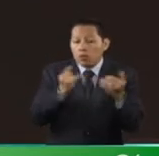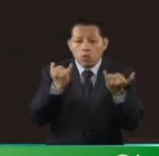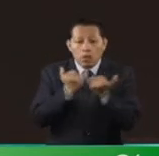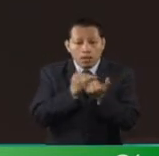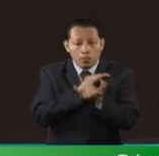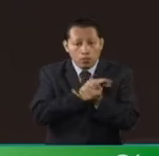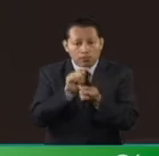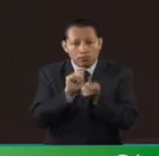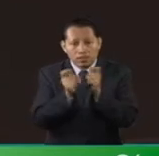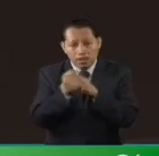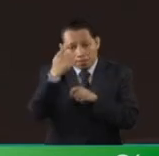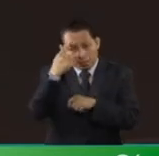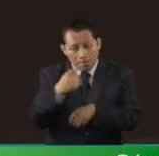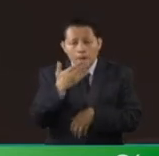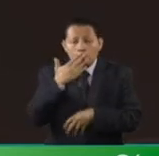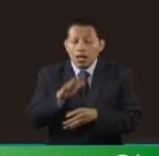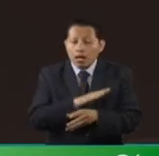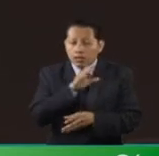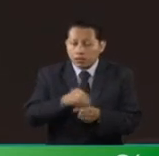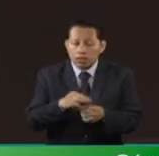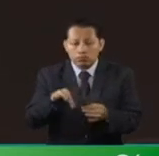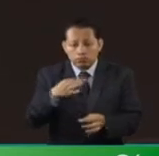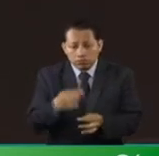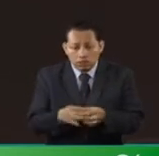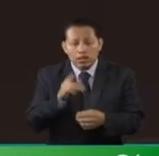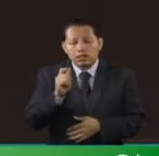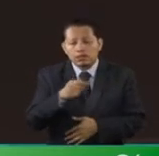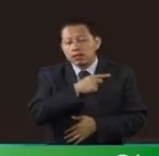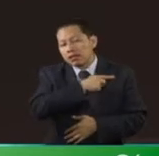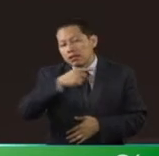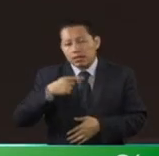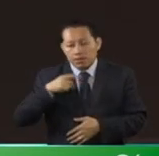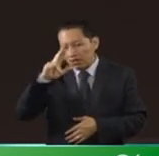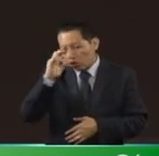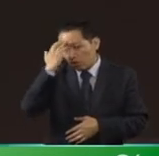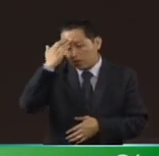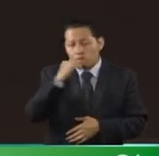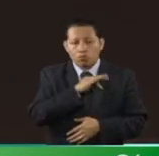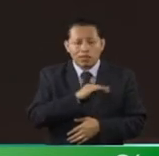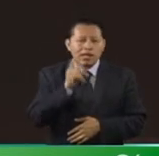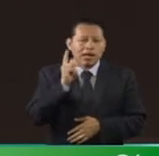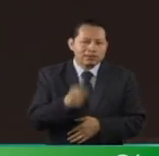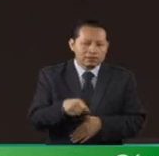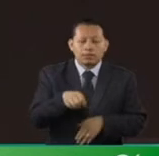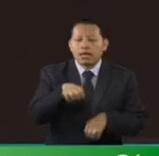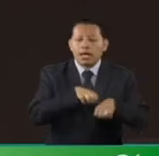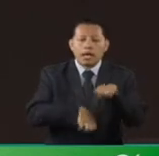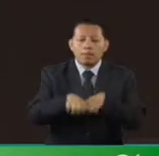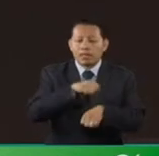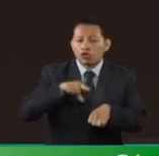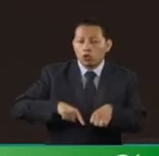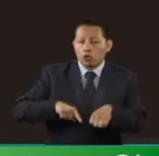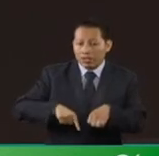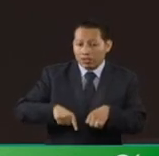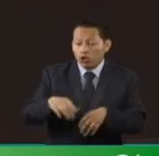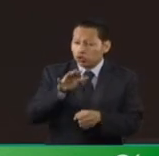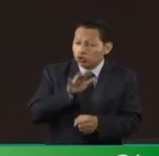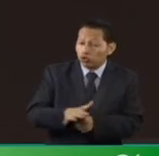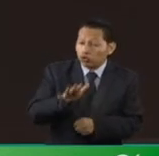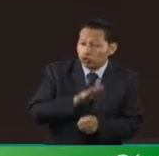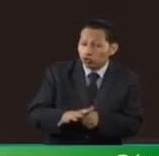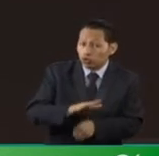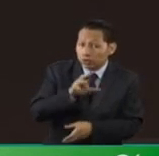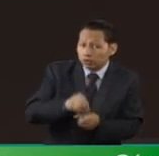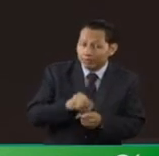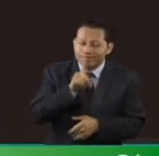se traduzca en bienestar y prosperidad, se tiene que reconocer que las empresas del Estado han sido insuficientes por sí